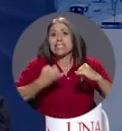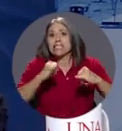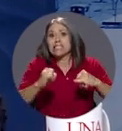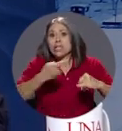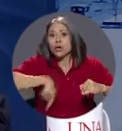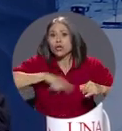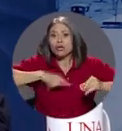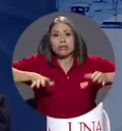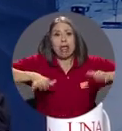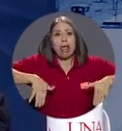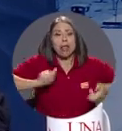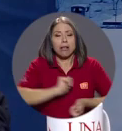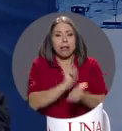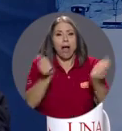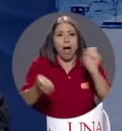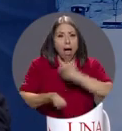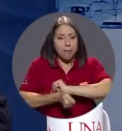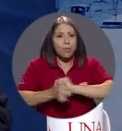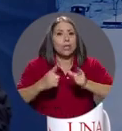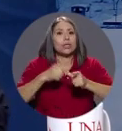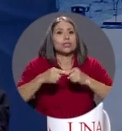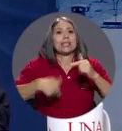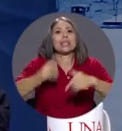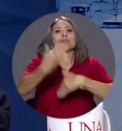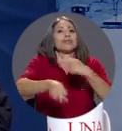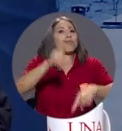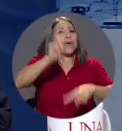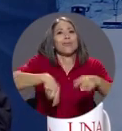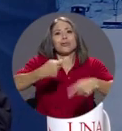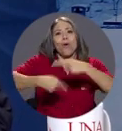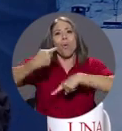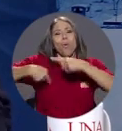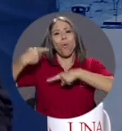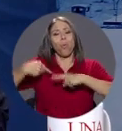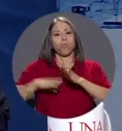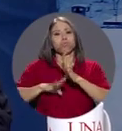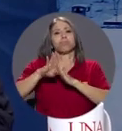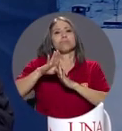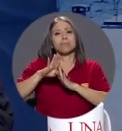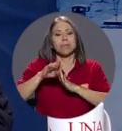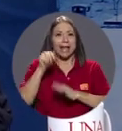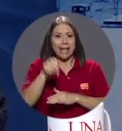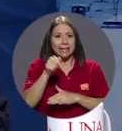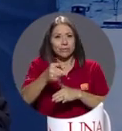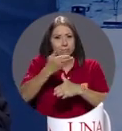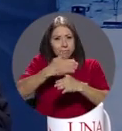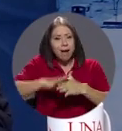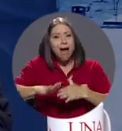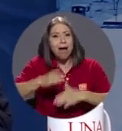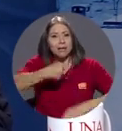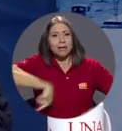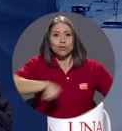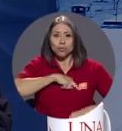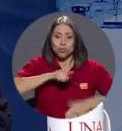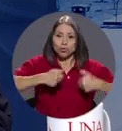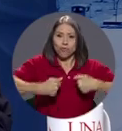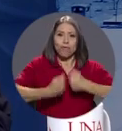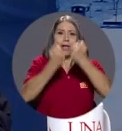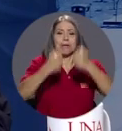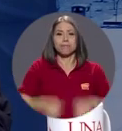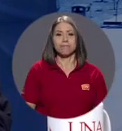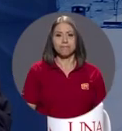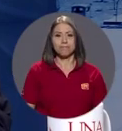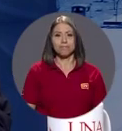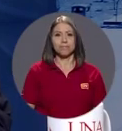cambio, si no se hace, las secuelas van a ser irreversibles. Y eso es parte de lo que podríamos hoy como sociedad tener un